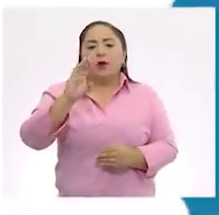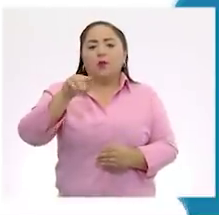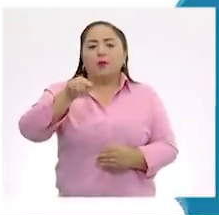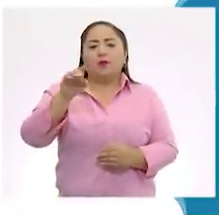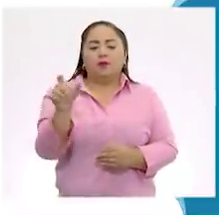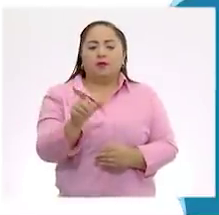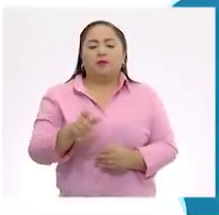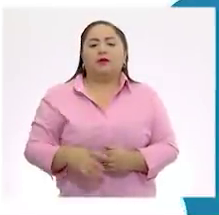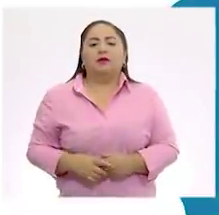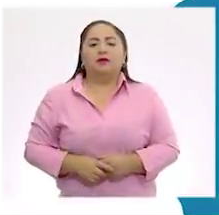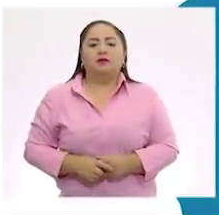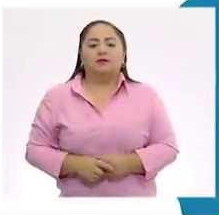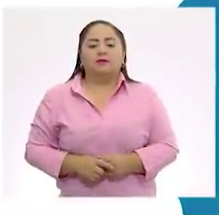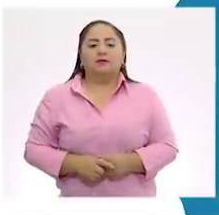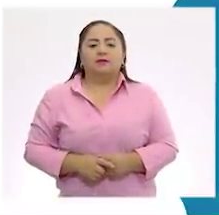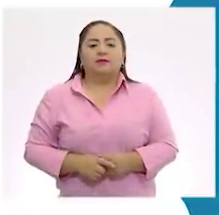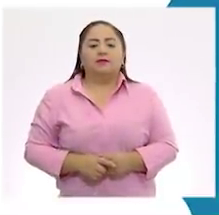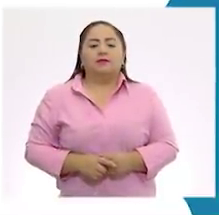aprendencasa.sep.gob.mx.